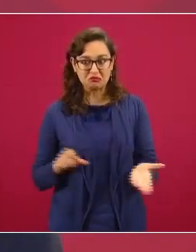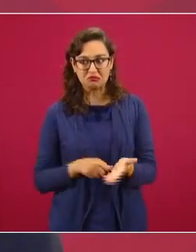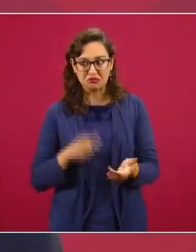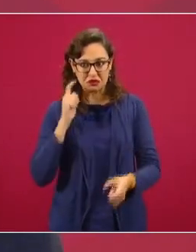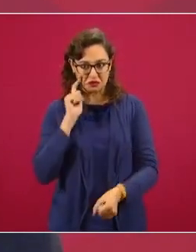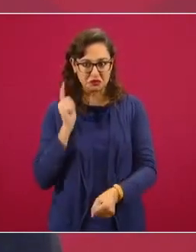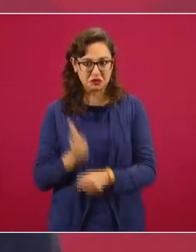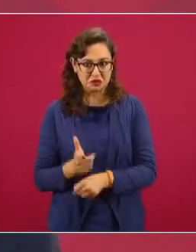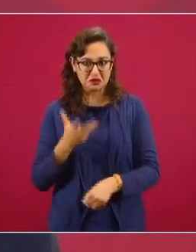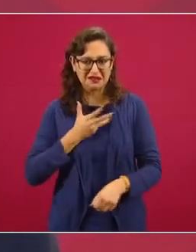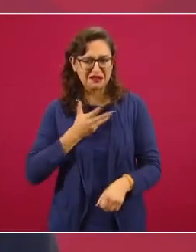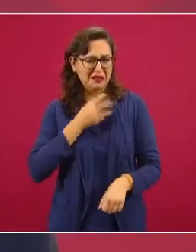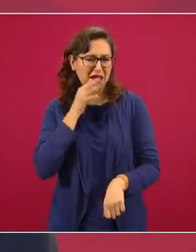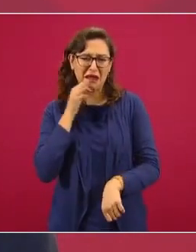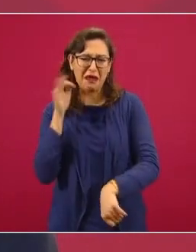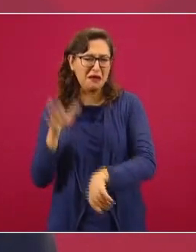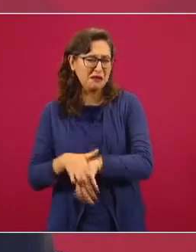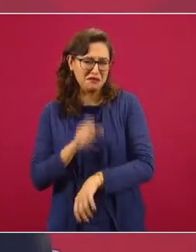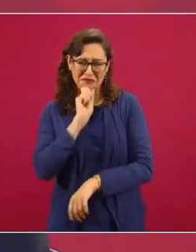y